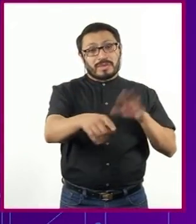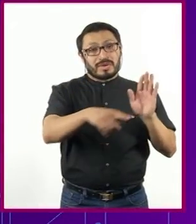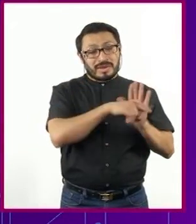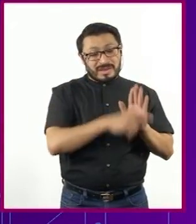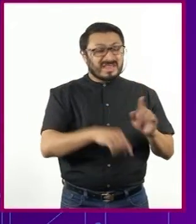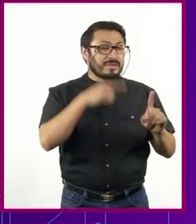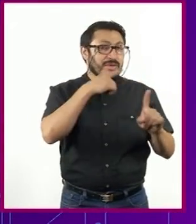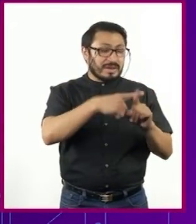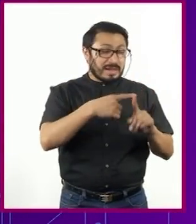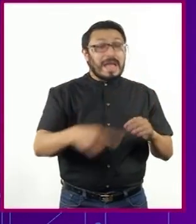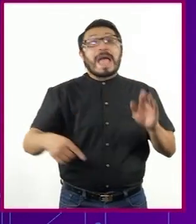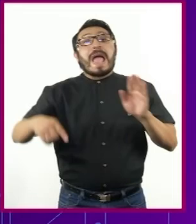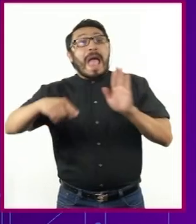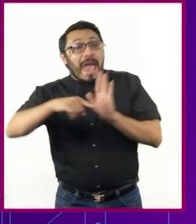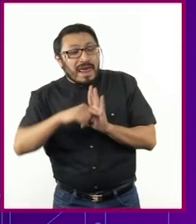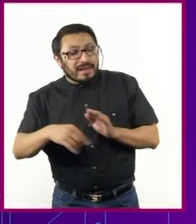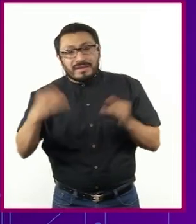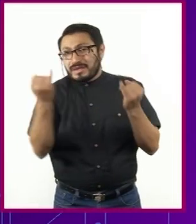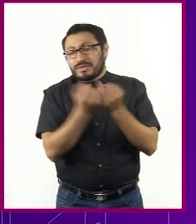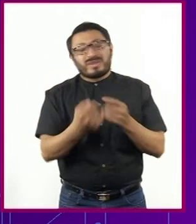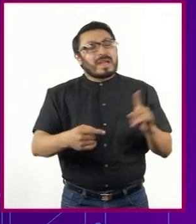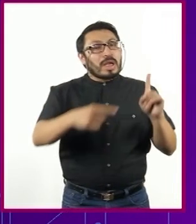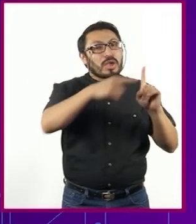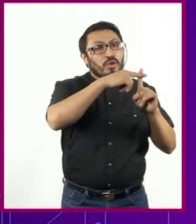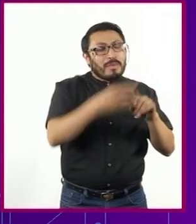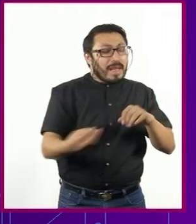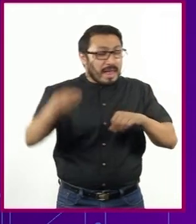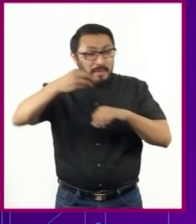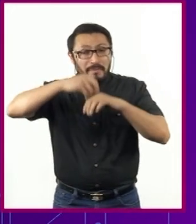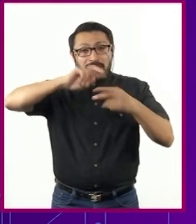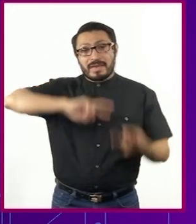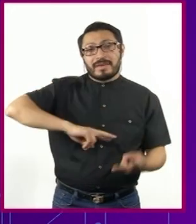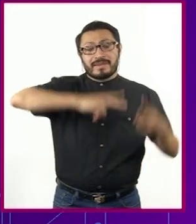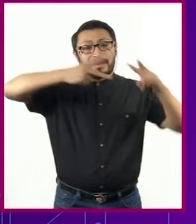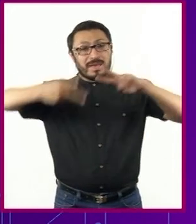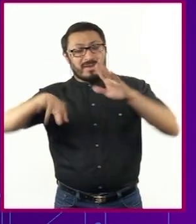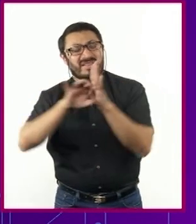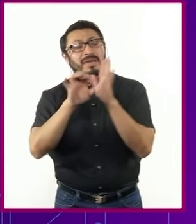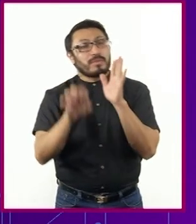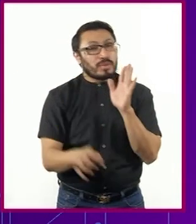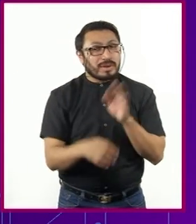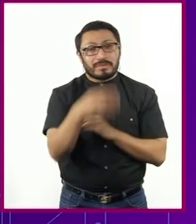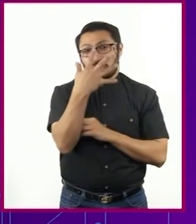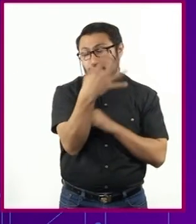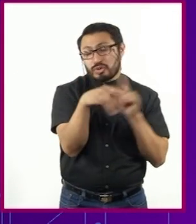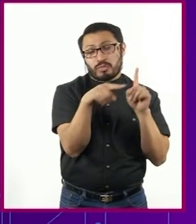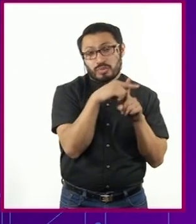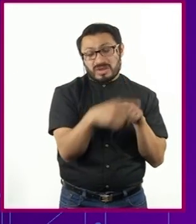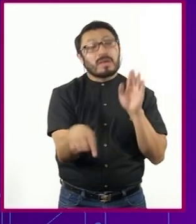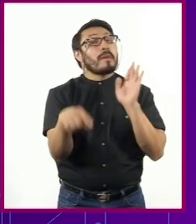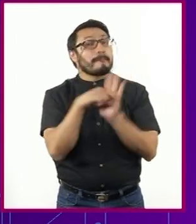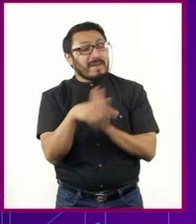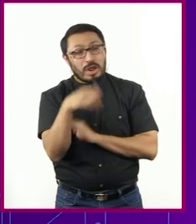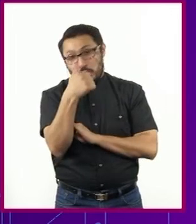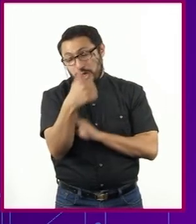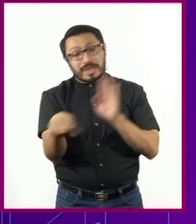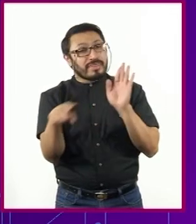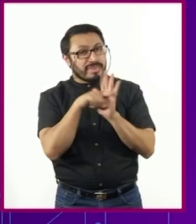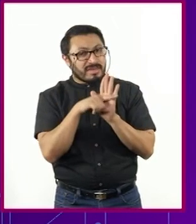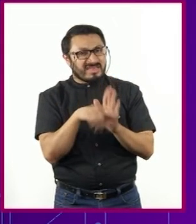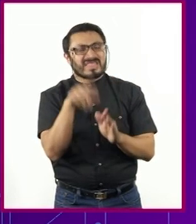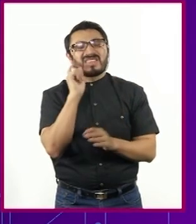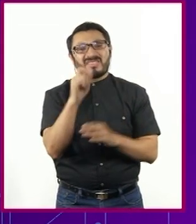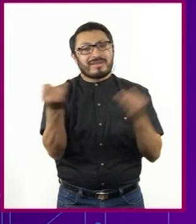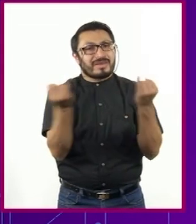o negativo es lo mismo que sumar a su opuesto. Por ejemplo, 5 positivo menos 6 negativo